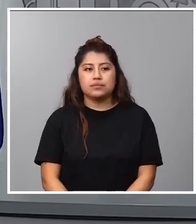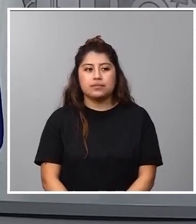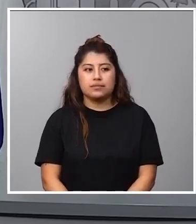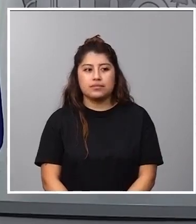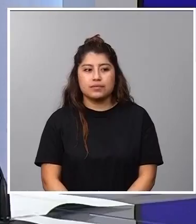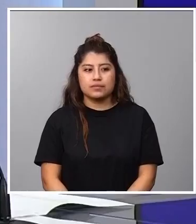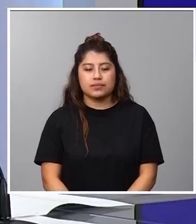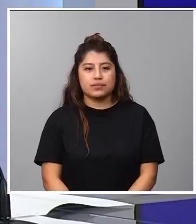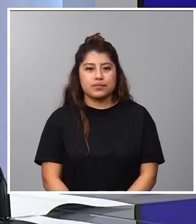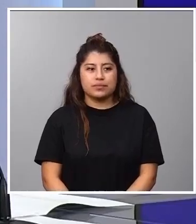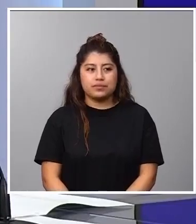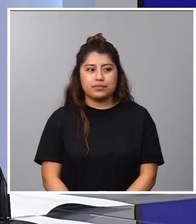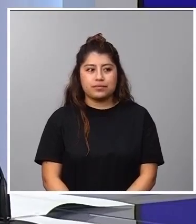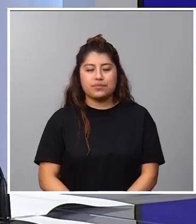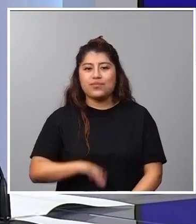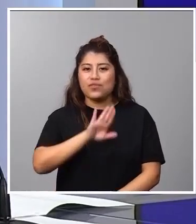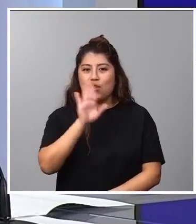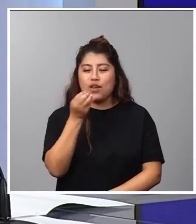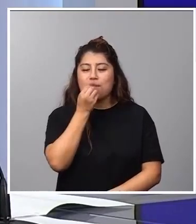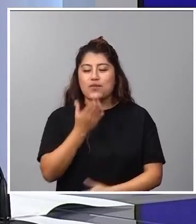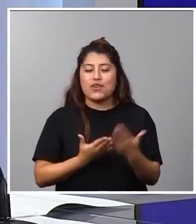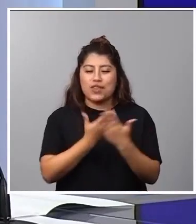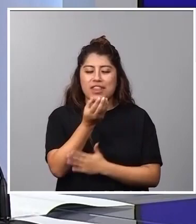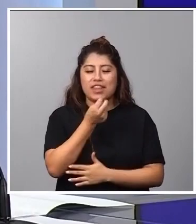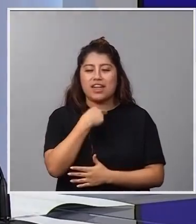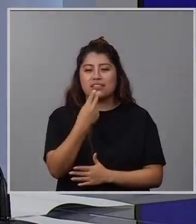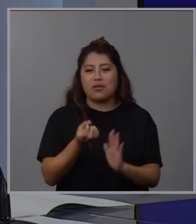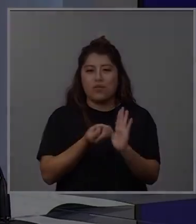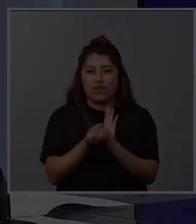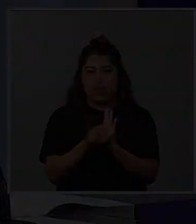respeta todas las decisiones judiciales. Hola, buenos días, portavoz. Quería preguntarles...